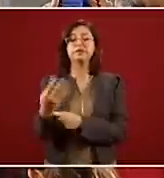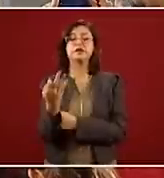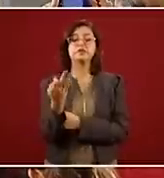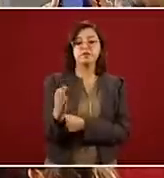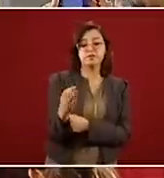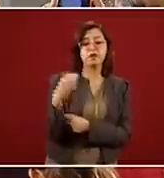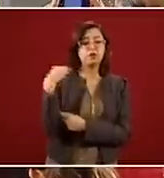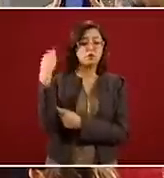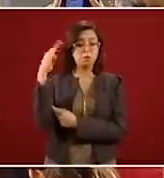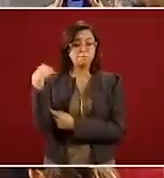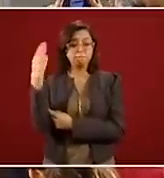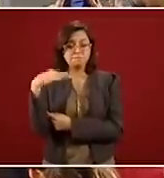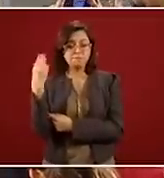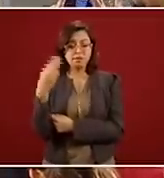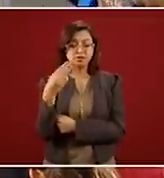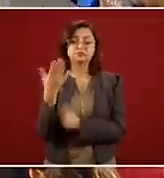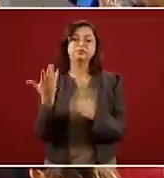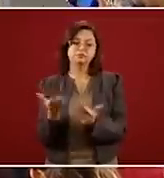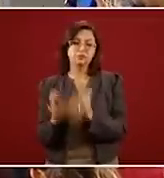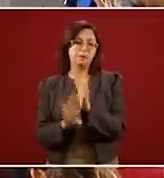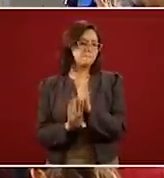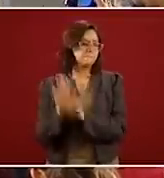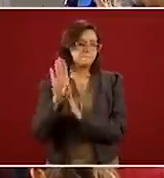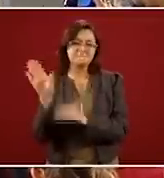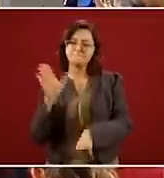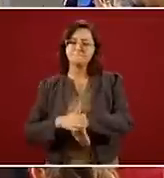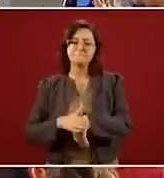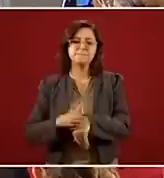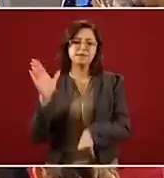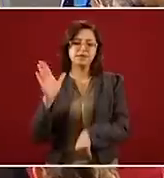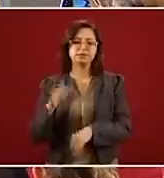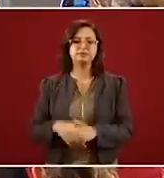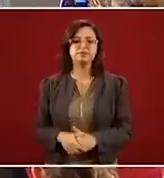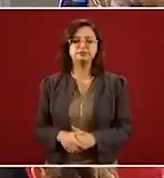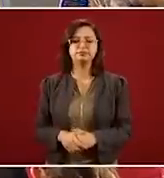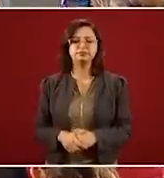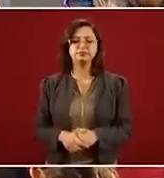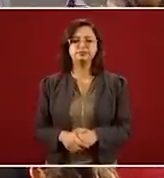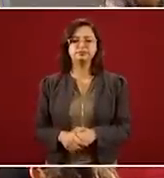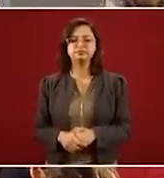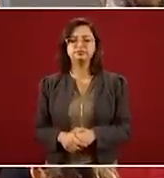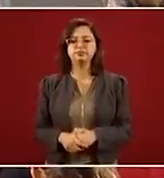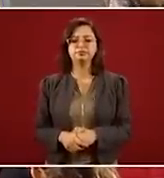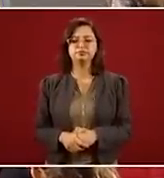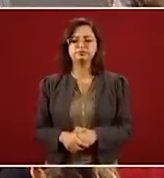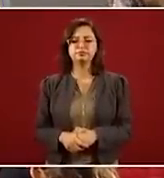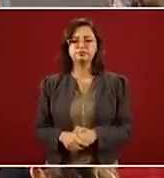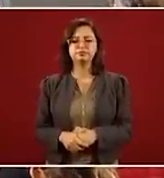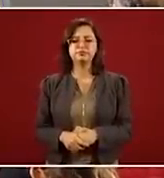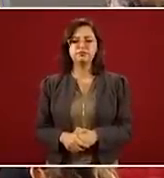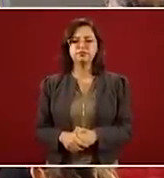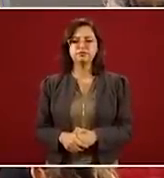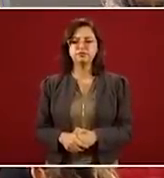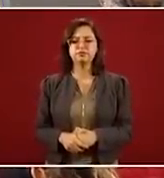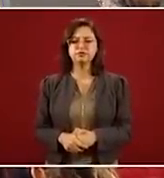y de marzo. Aquí la lectura de esta gráfica pues es la siguiente: esta es la tendencia